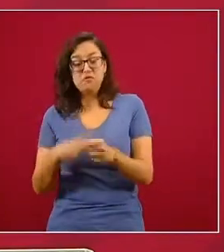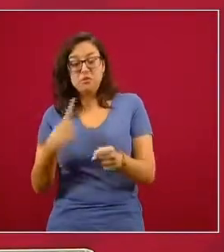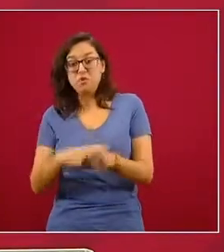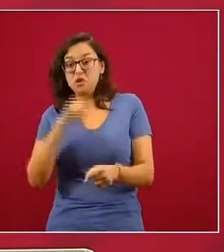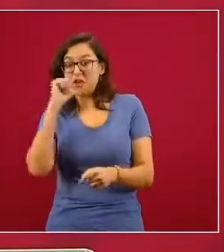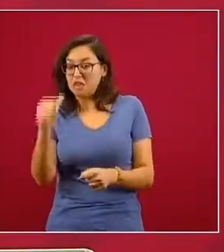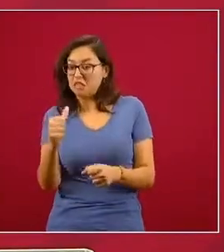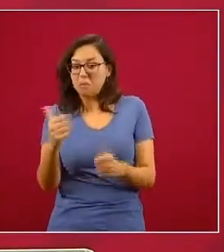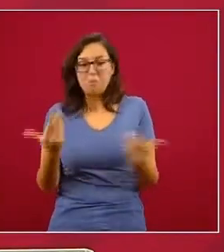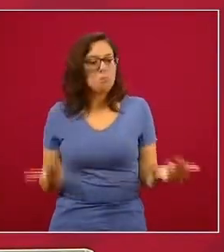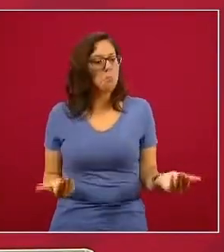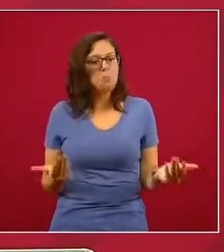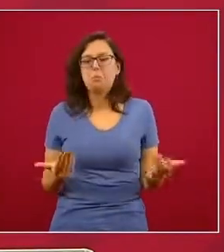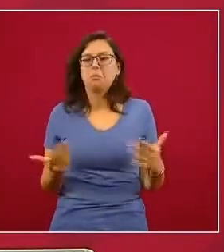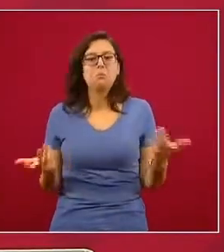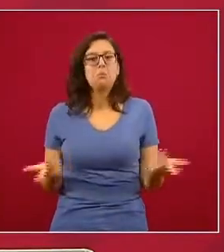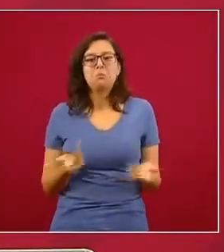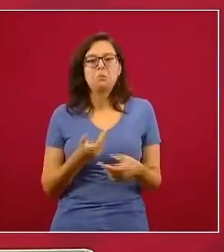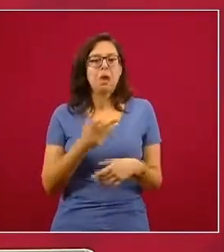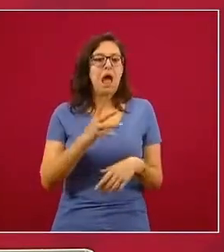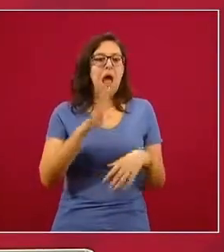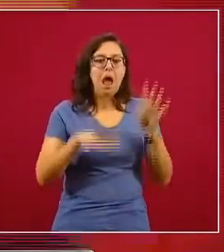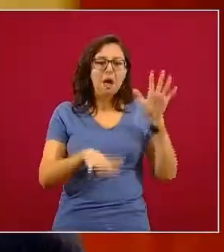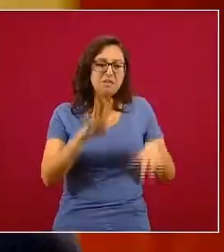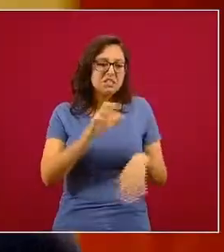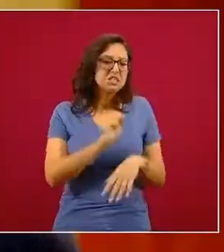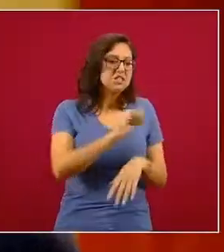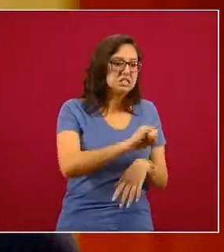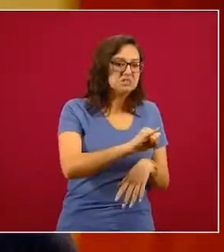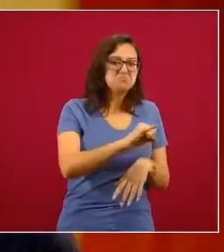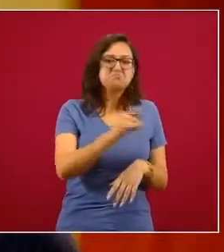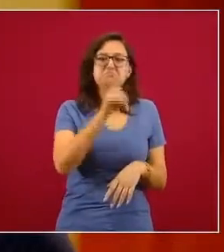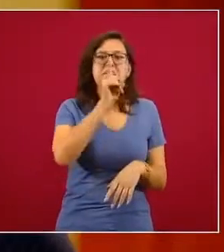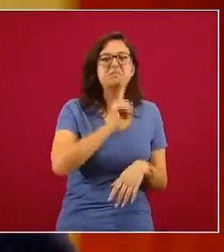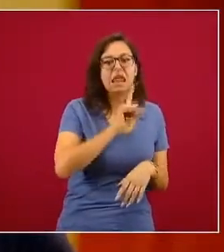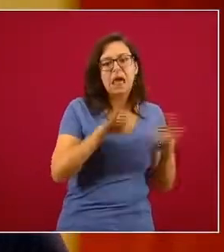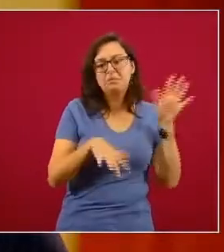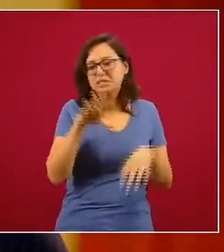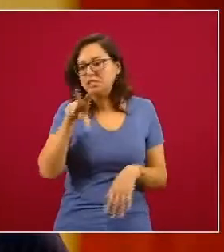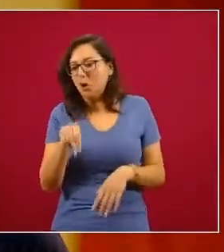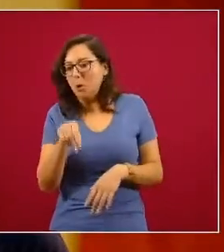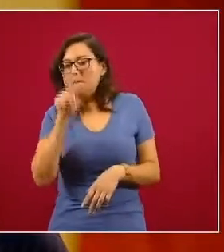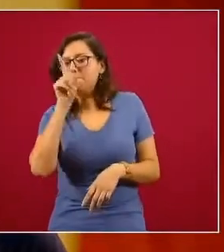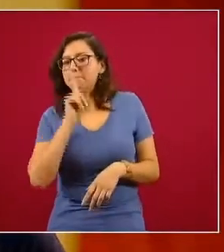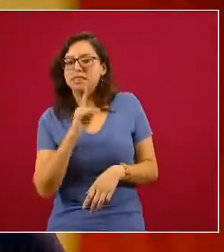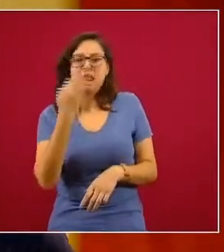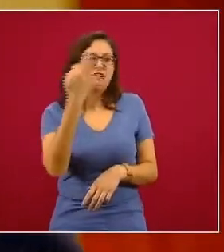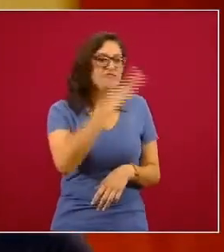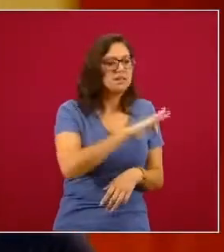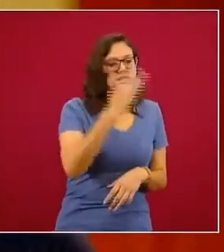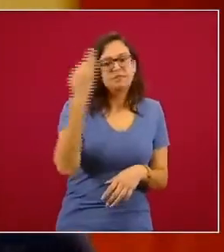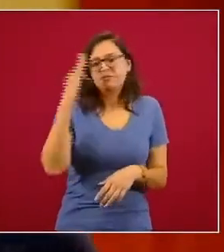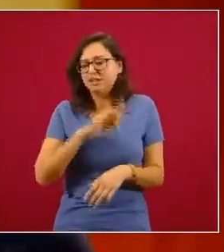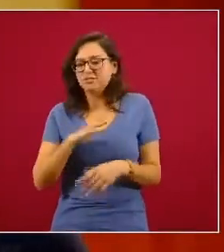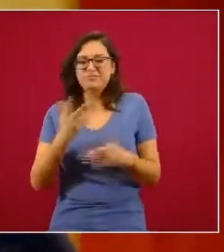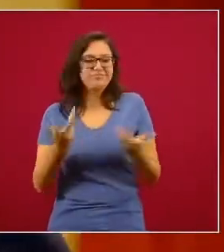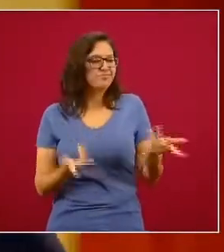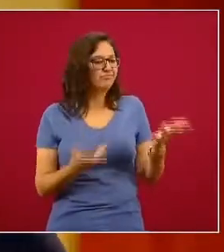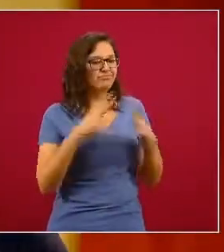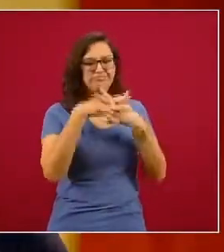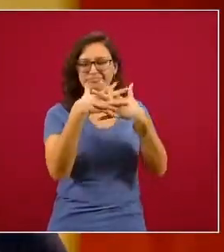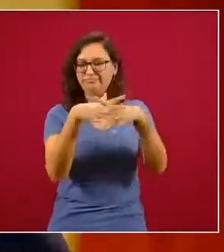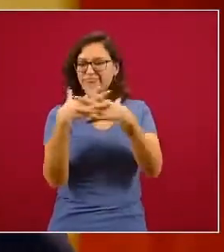Dan resultados falsos positivos y falsos negativos y en una proporción inaceptablemente alta, y